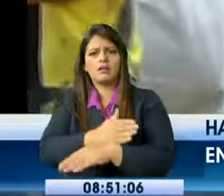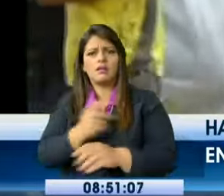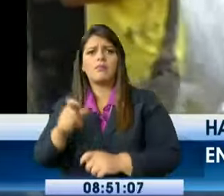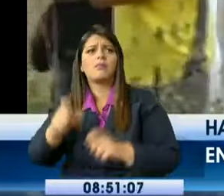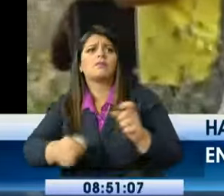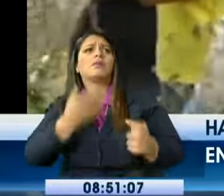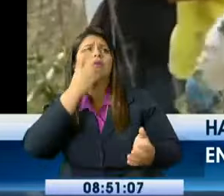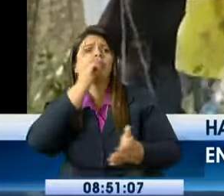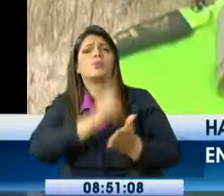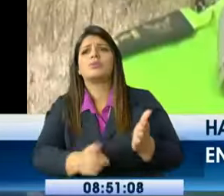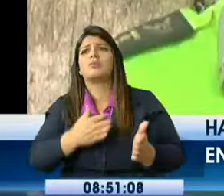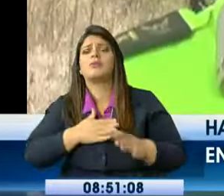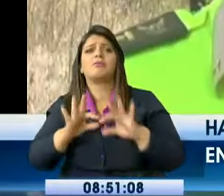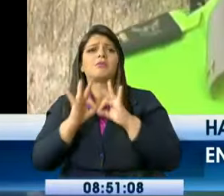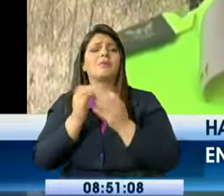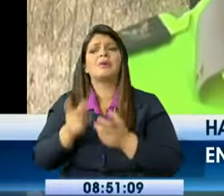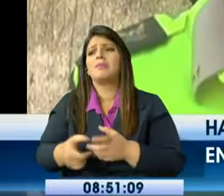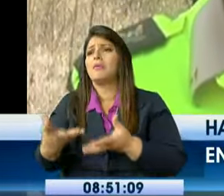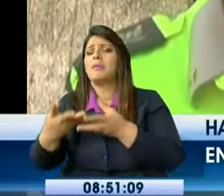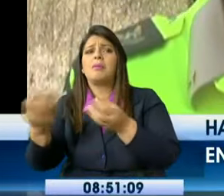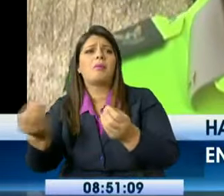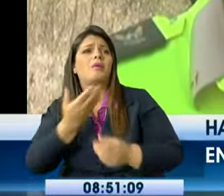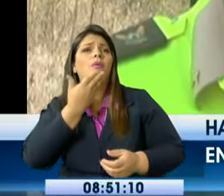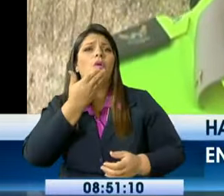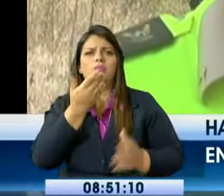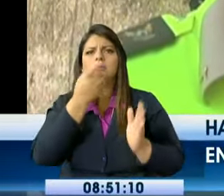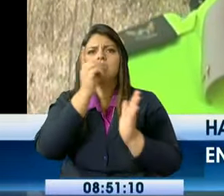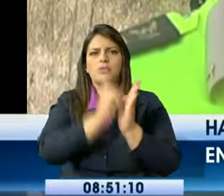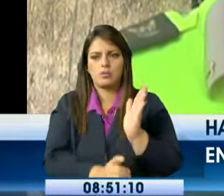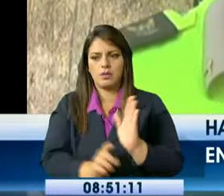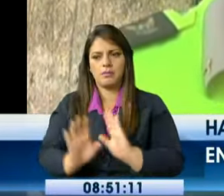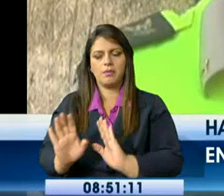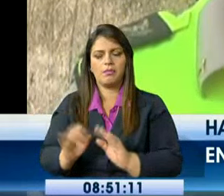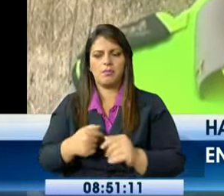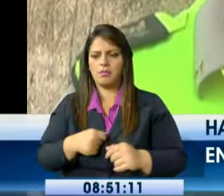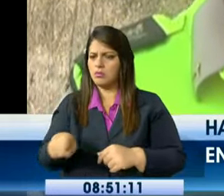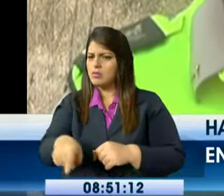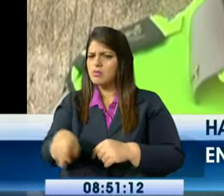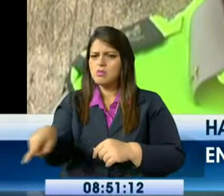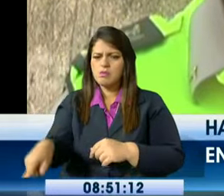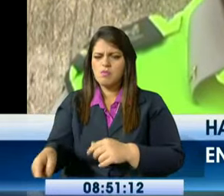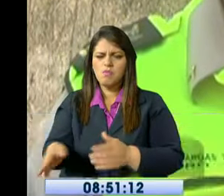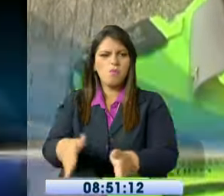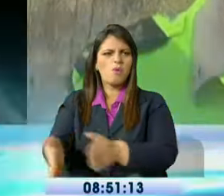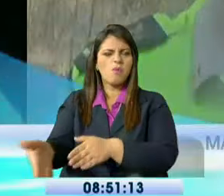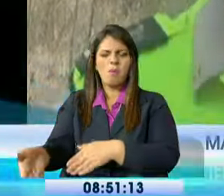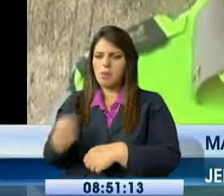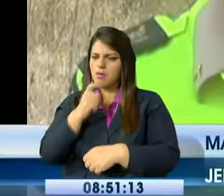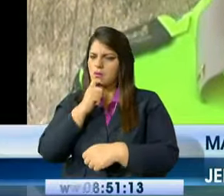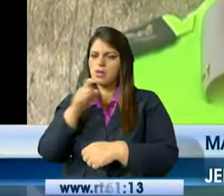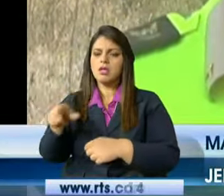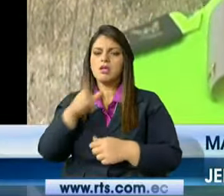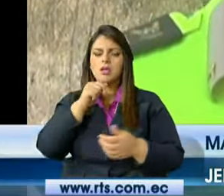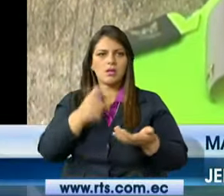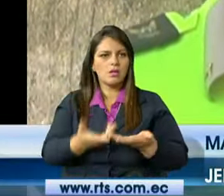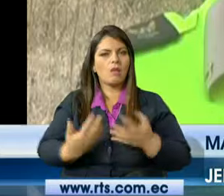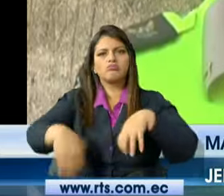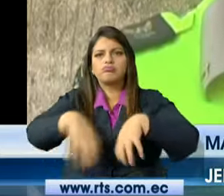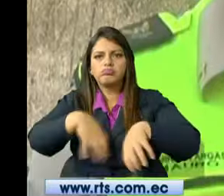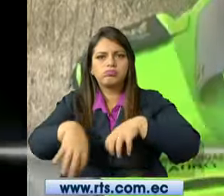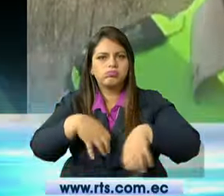como desaparecidas. Tenemos también cuatro denuncias de personas desaparecidas. Entonces, en este momento vamos a realizar todas las diligencias del caso